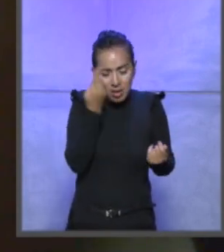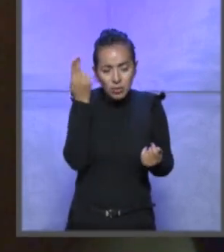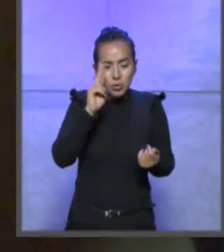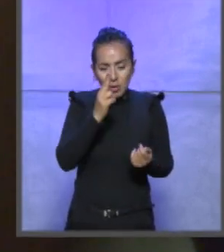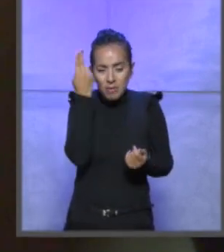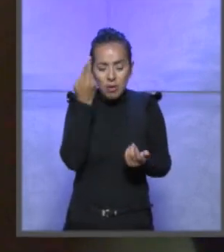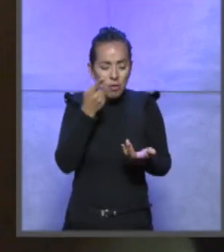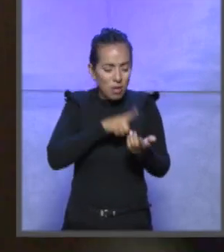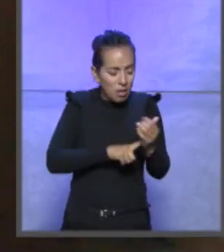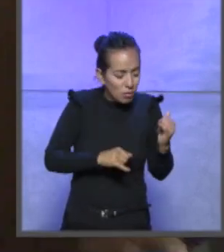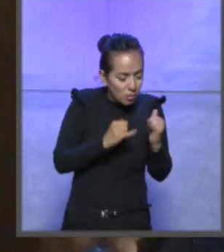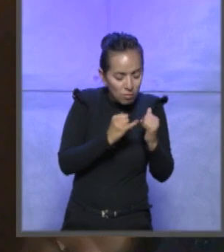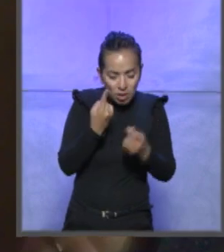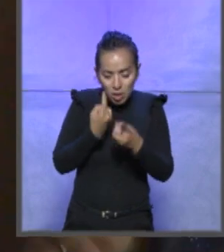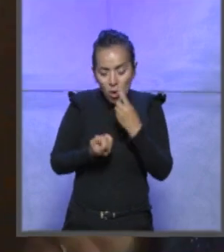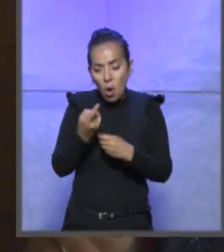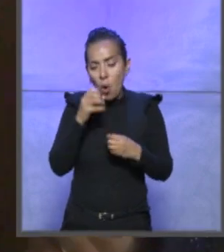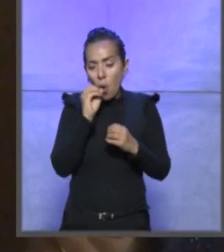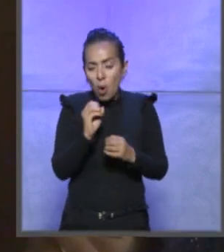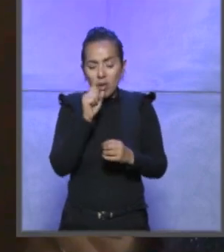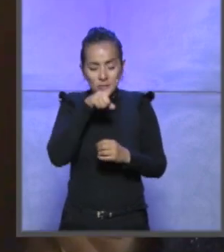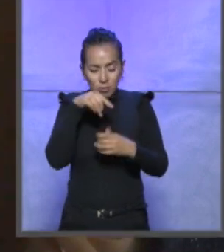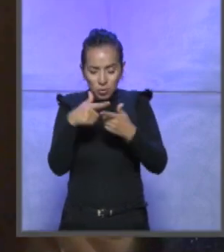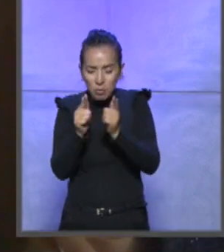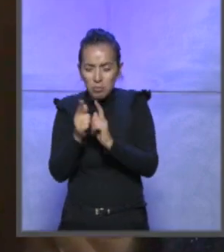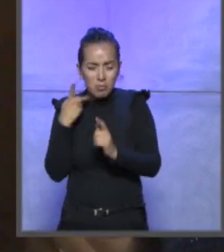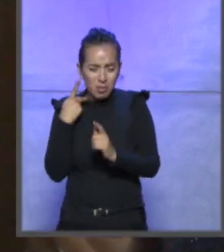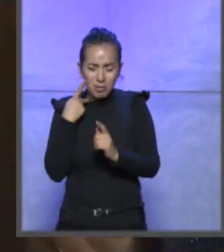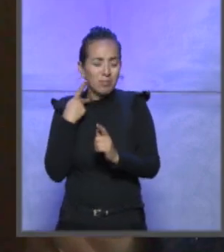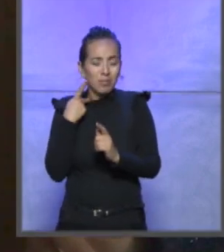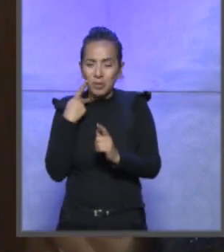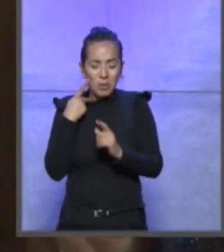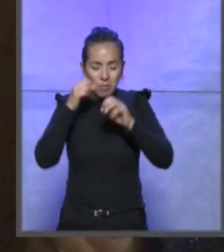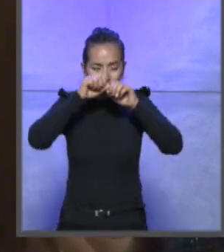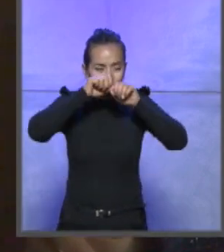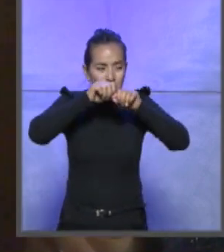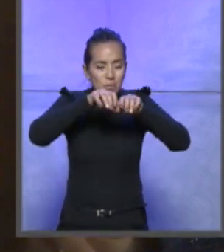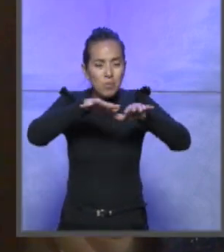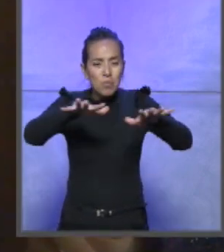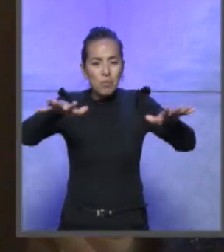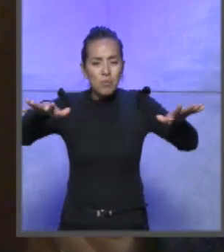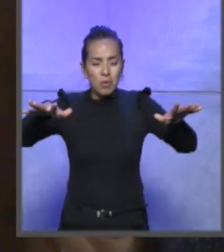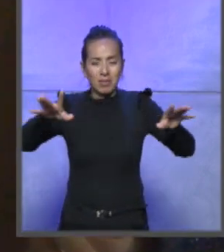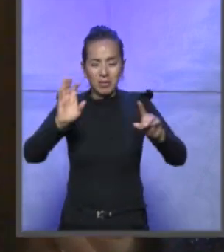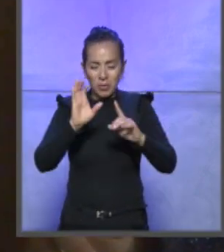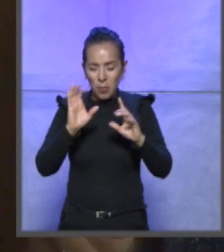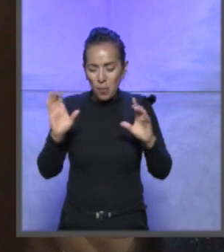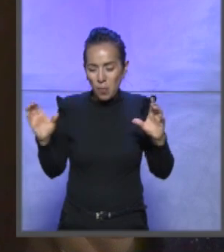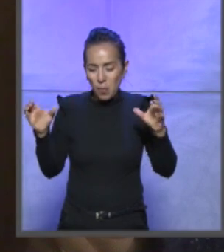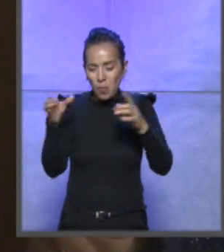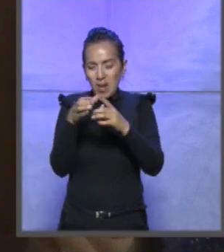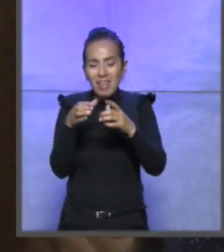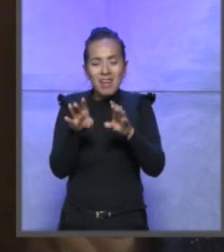propias universidades o con los mismos grupos políticos, sino más allá con las comunidades, con las personas que